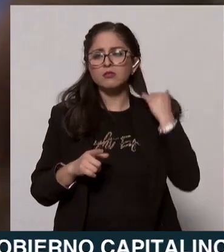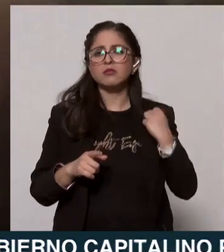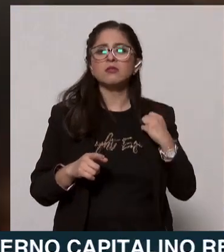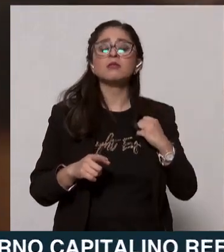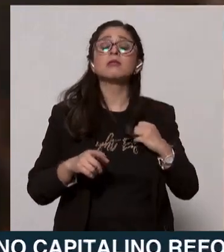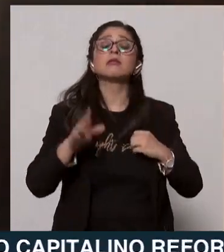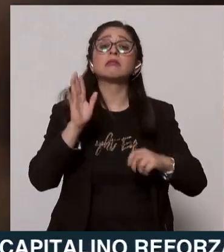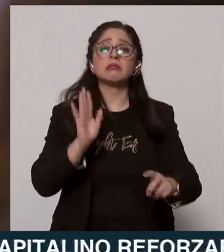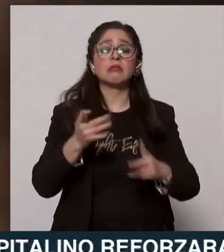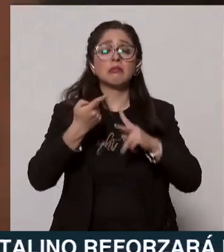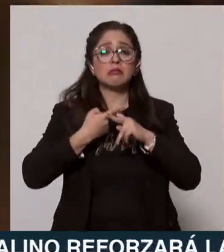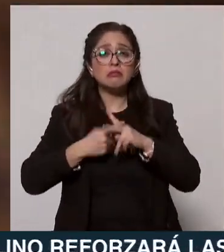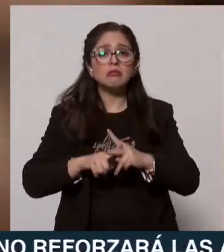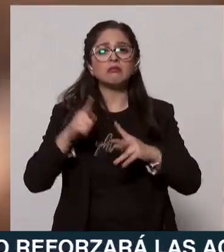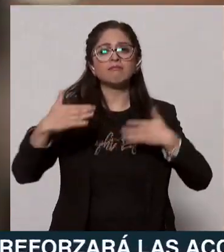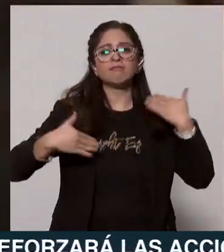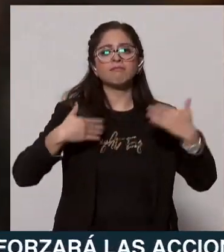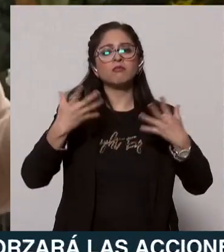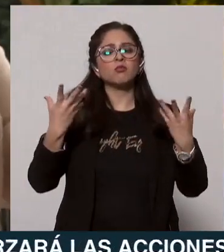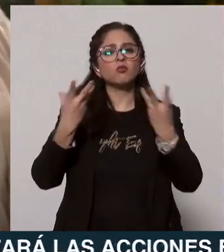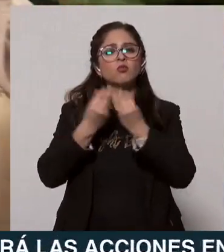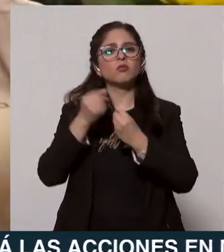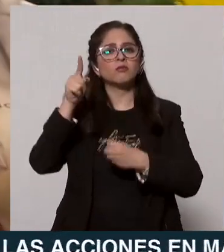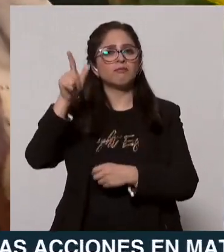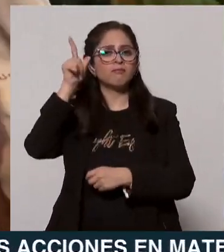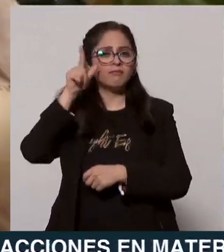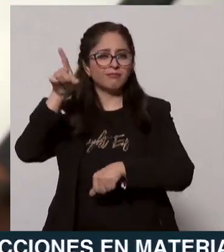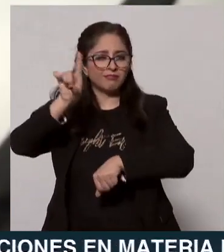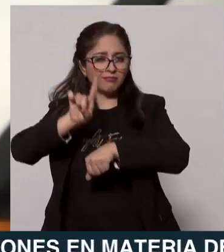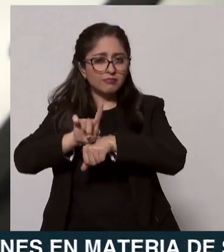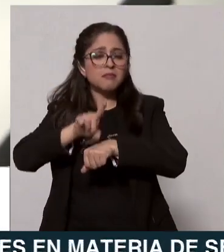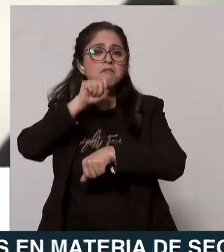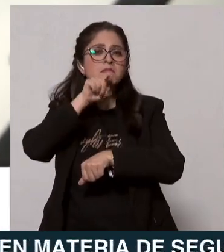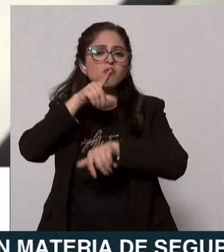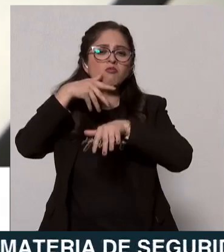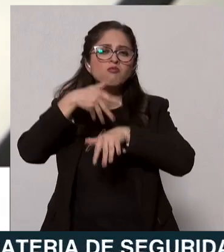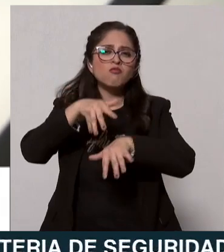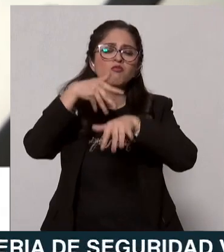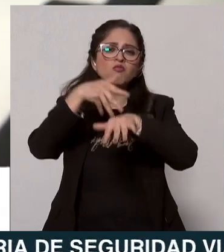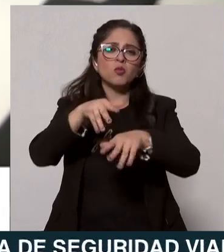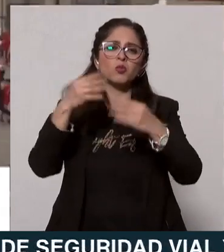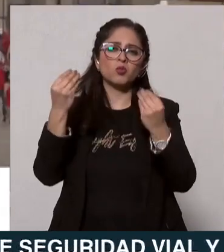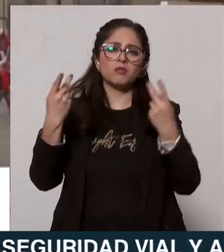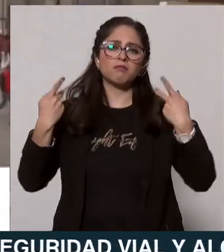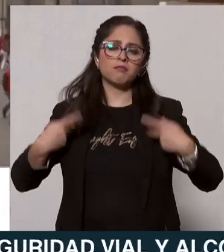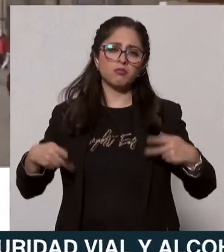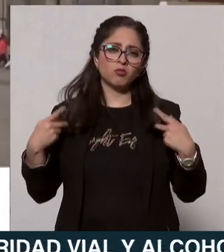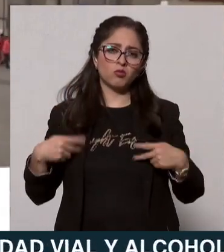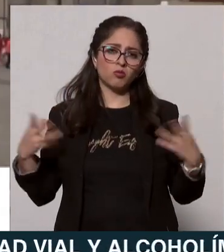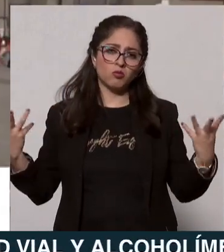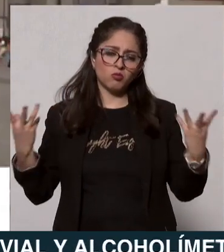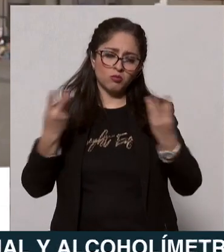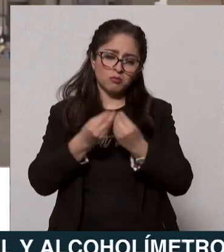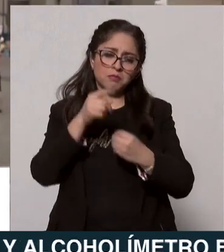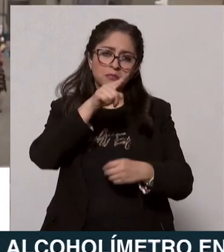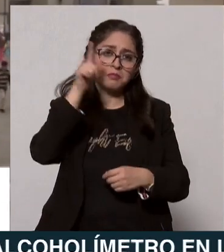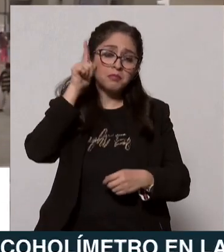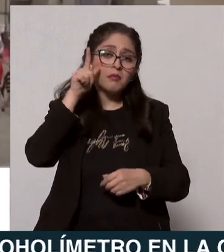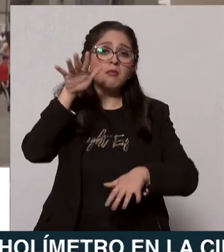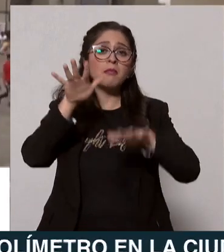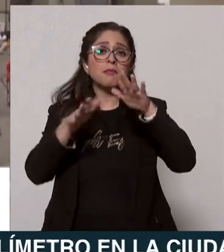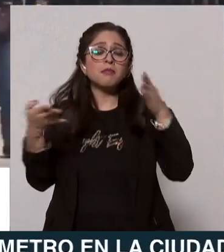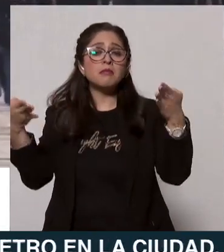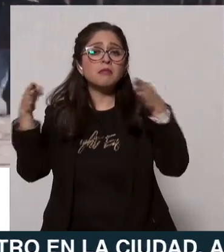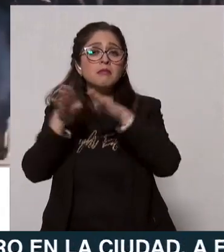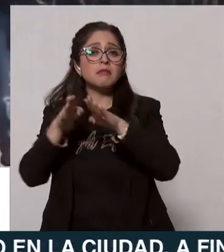Han comenzado los festejos a la Virgen de Guadalupe y con estos la llegada de peregrinaciones masivas a la Basílica de Guadalupe, lo que provoca cierres de circulación